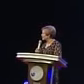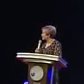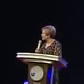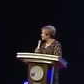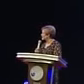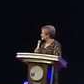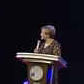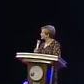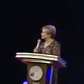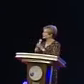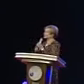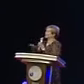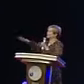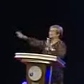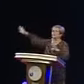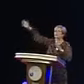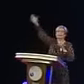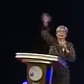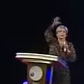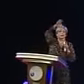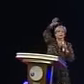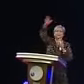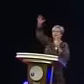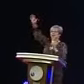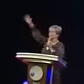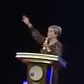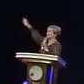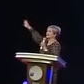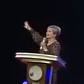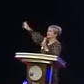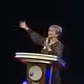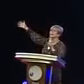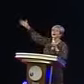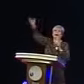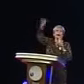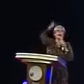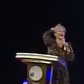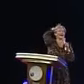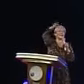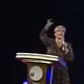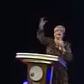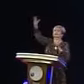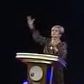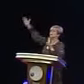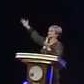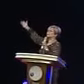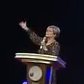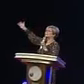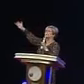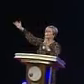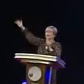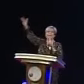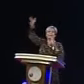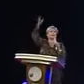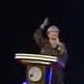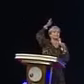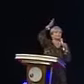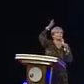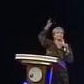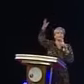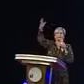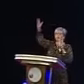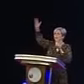auxilio en cualquiera sea la tribulación. Levante las manos y bátalas al Señor y agradezca, agradezca de todo corazón estar